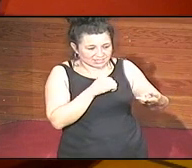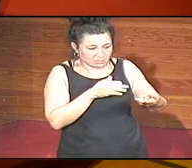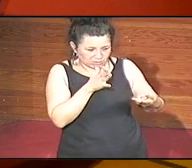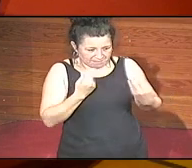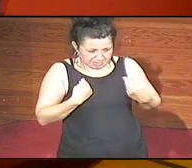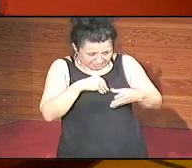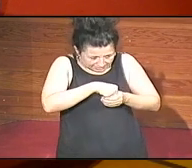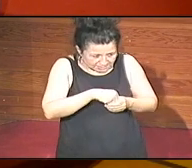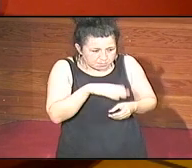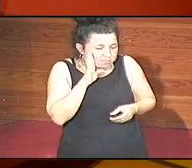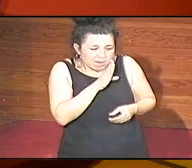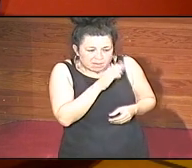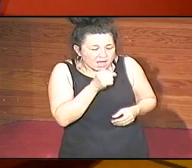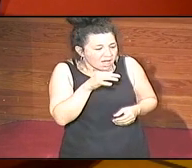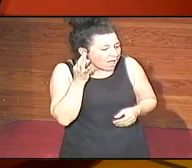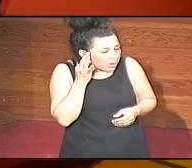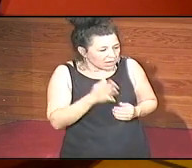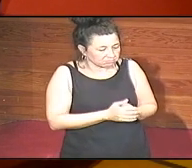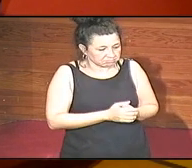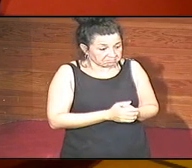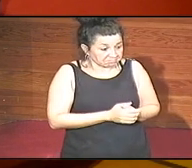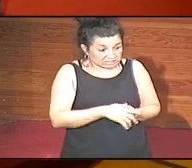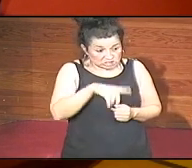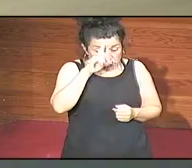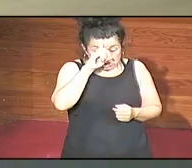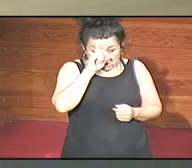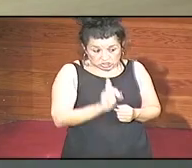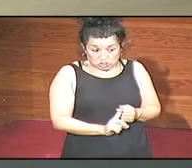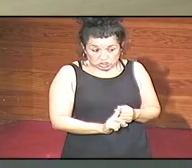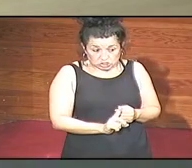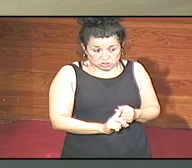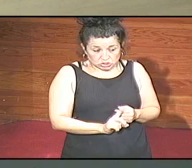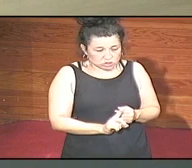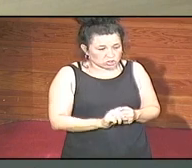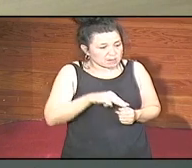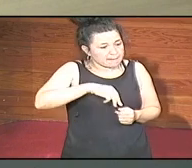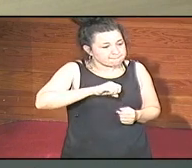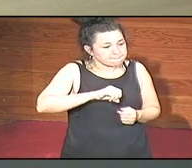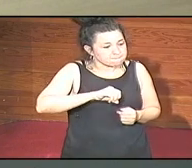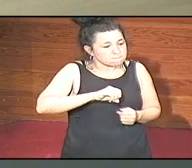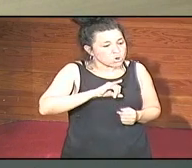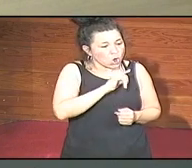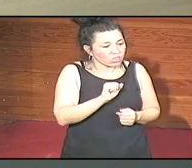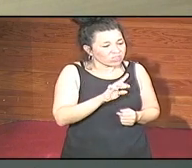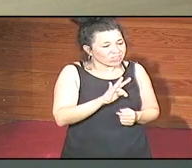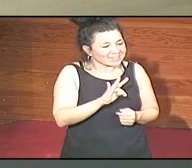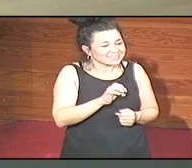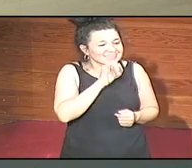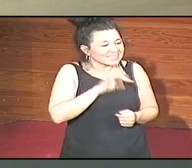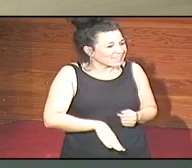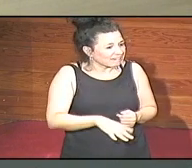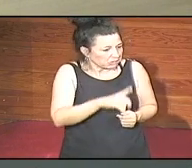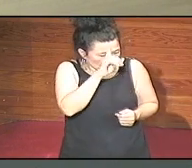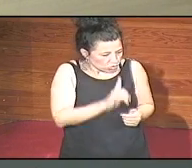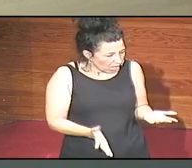abuela no saben no sabían ni saben ahora quién es de mozart o quién es beethoven él